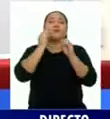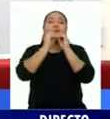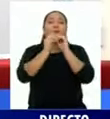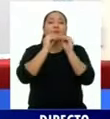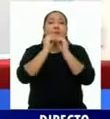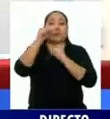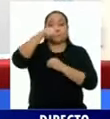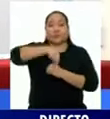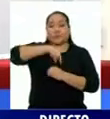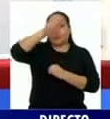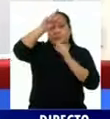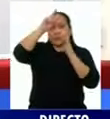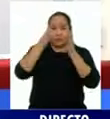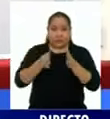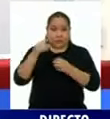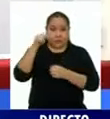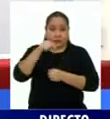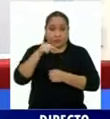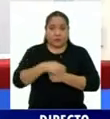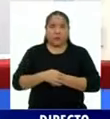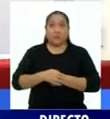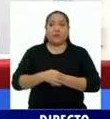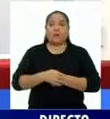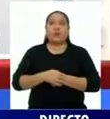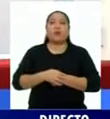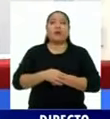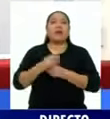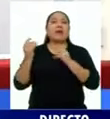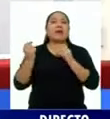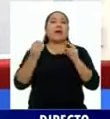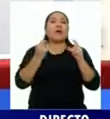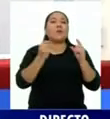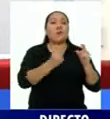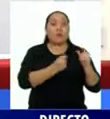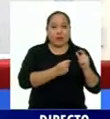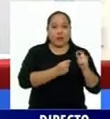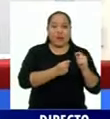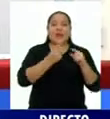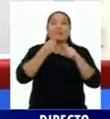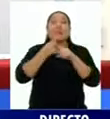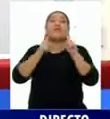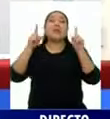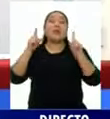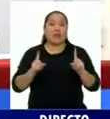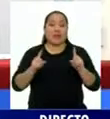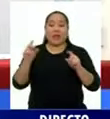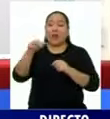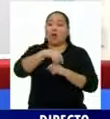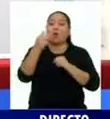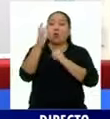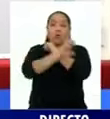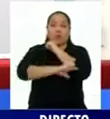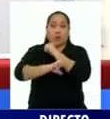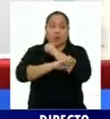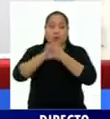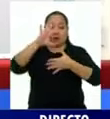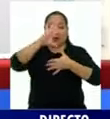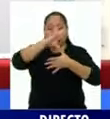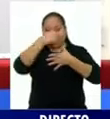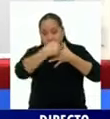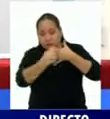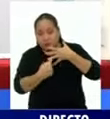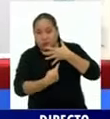recuperación peruana es mucho más rápida que la recuperación que se observa en otros países de la región. En la